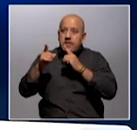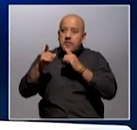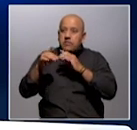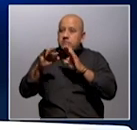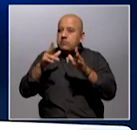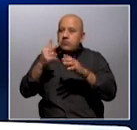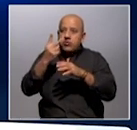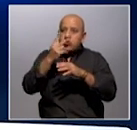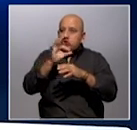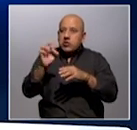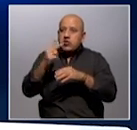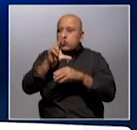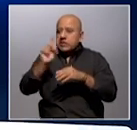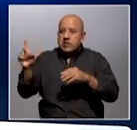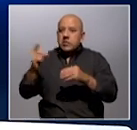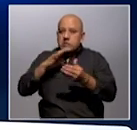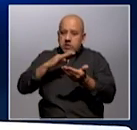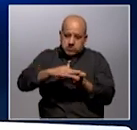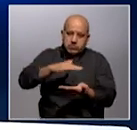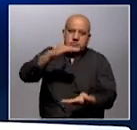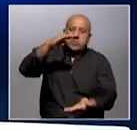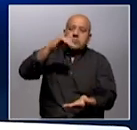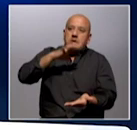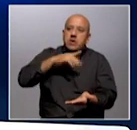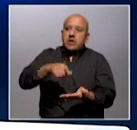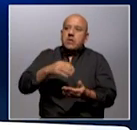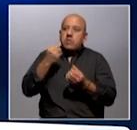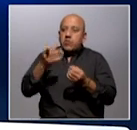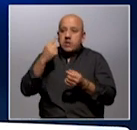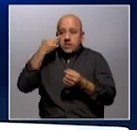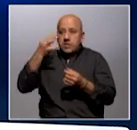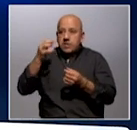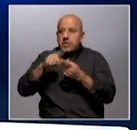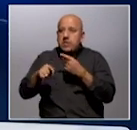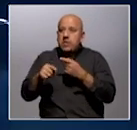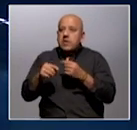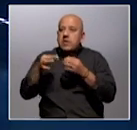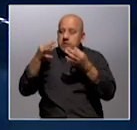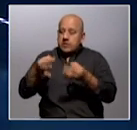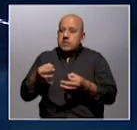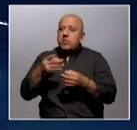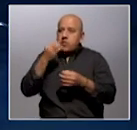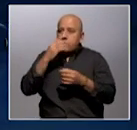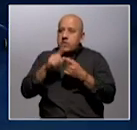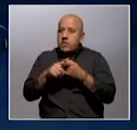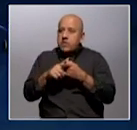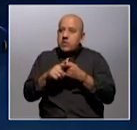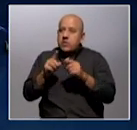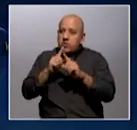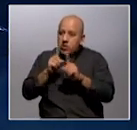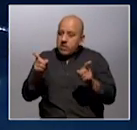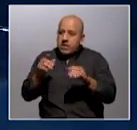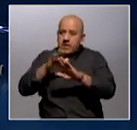unos 200 o 300 ejemplares así que hay que estar al pista porque realmente digamos es una joyita que hay que tener no es para niños